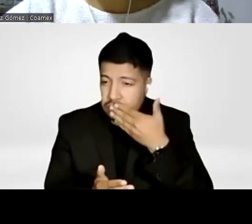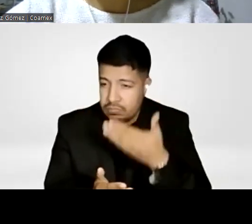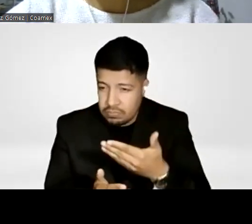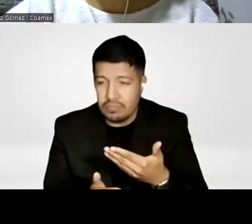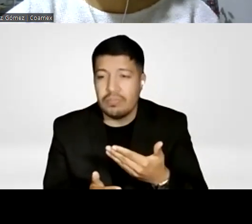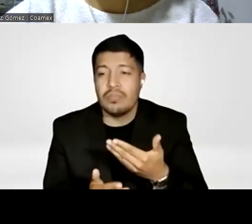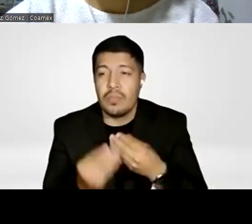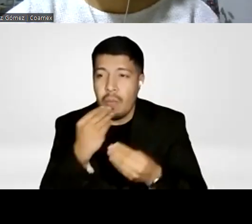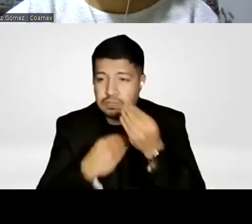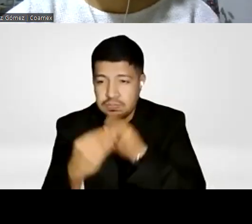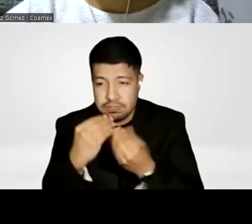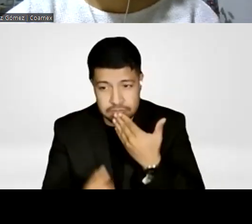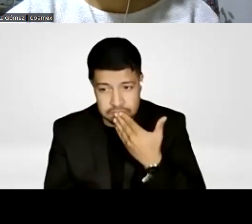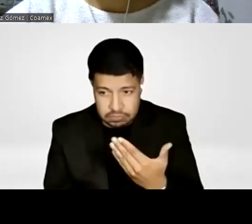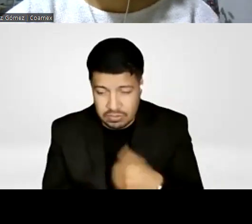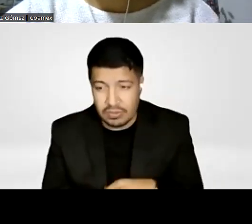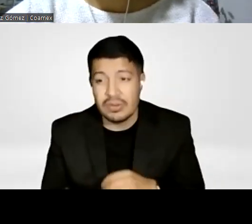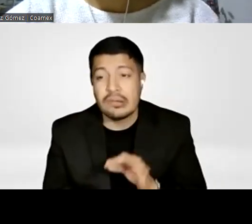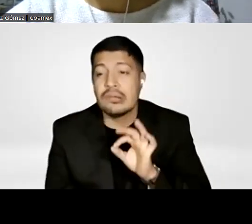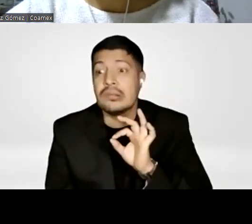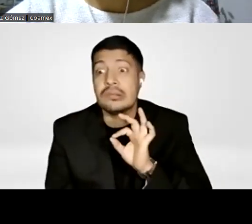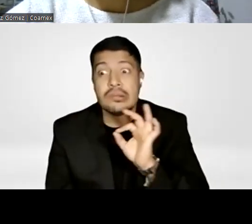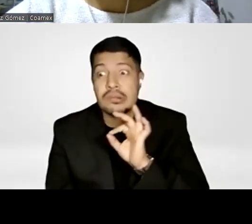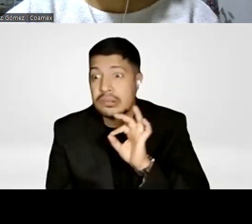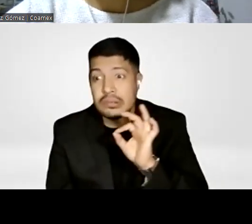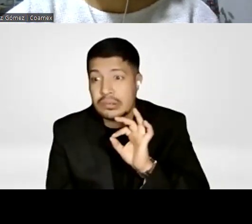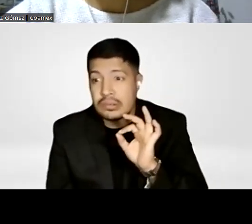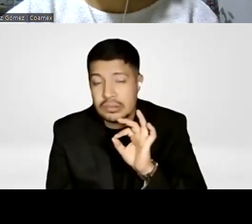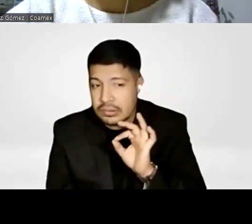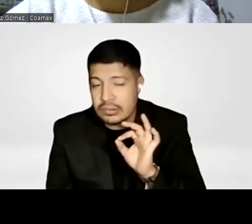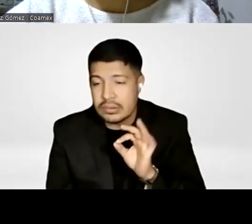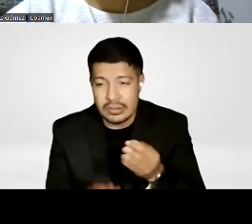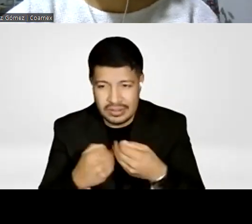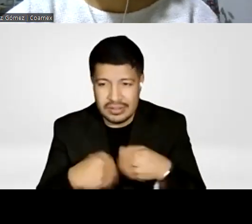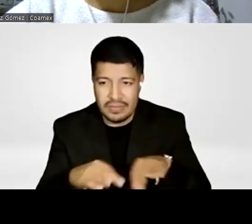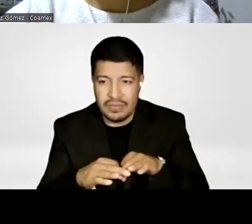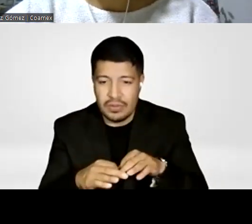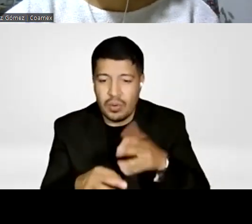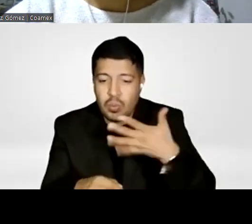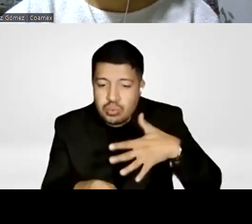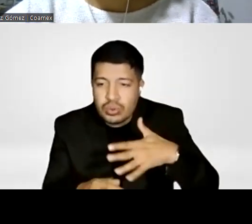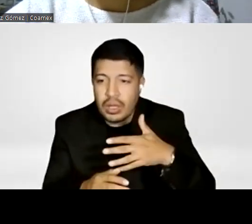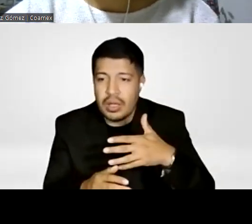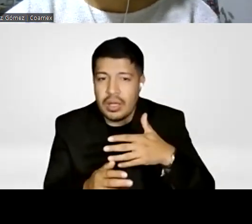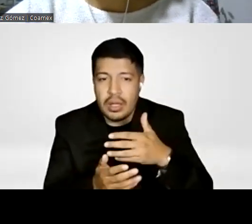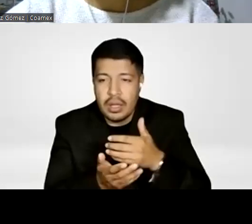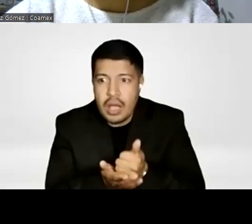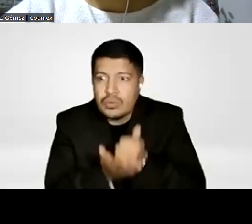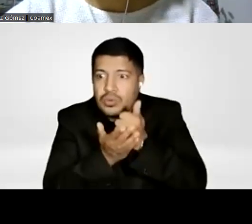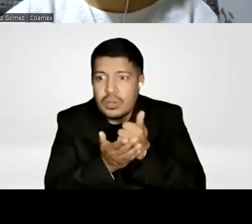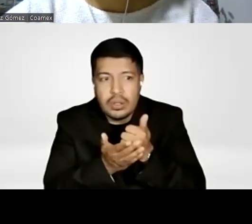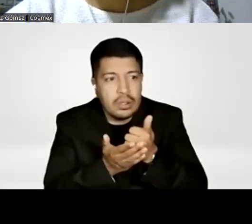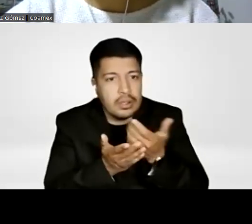y que si no, es muy importante buscar ayuda, que en cuanto vean